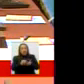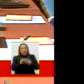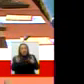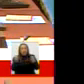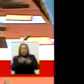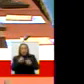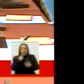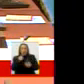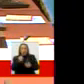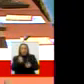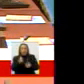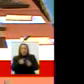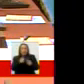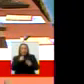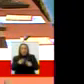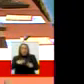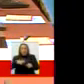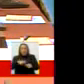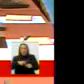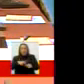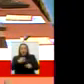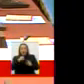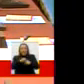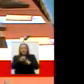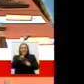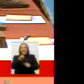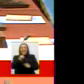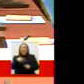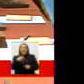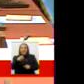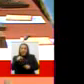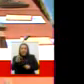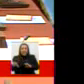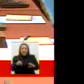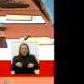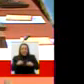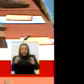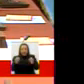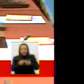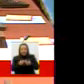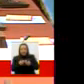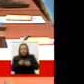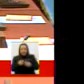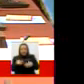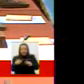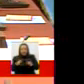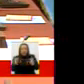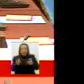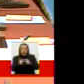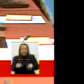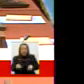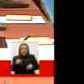es complicado. Estamos en una sala, por ejemplo, que es la sala Quiñones, y aquí se realizan las comisiones. Puede haber una comisión aquí,